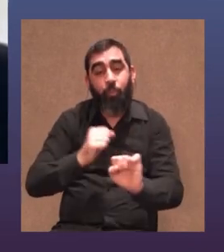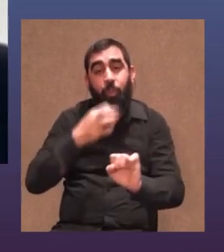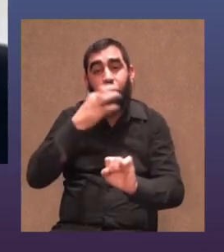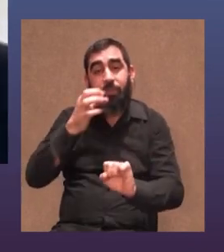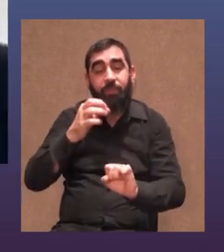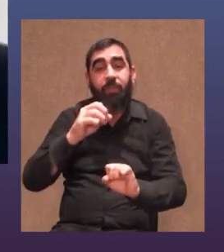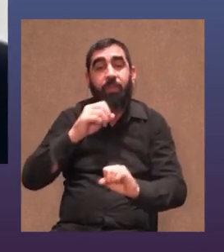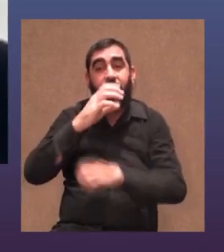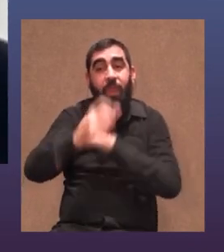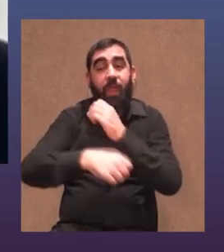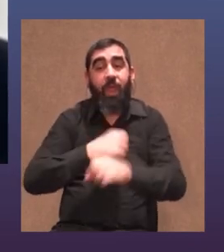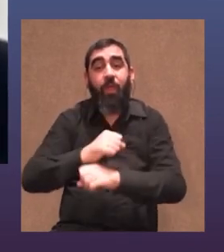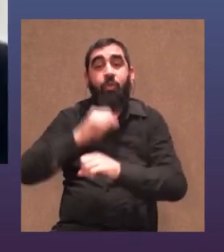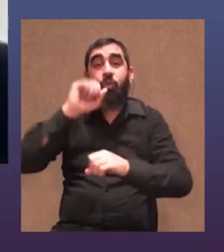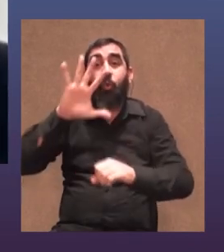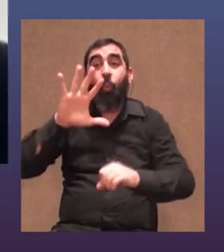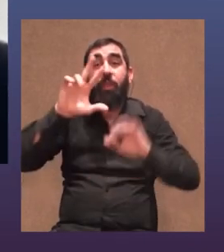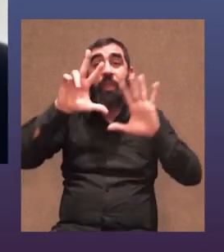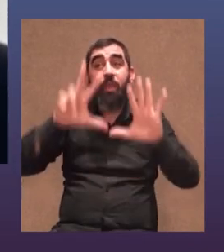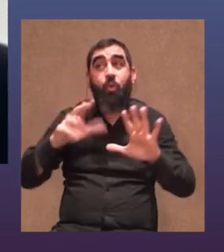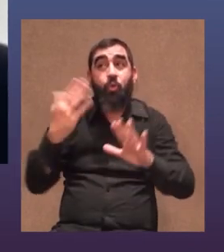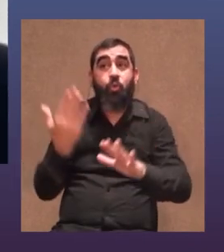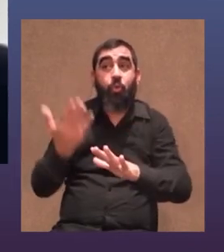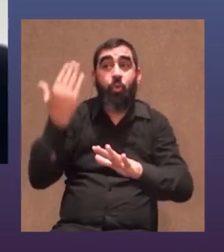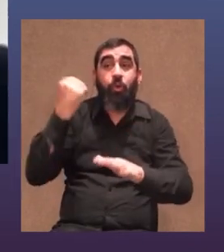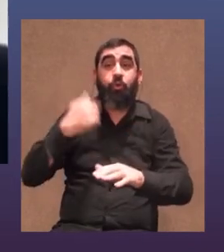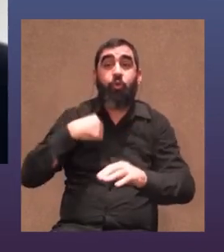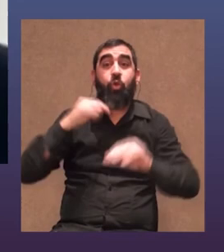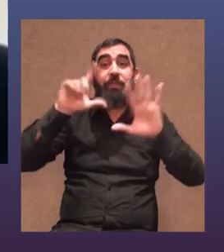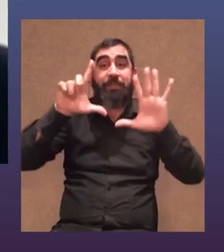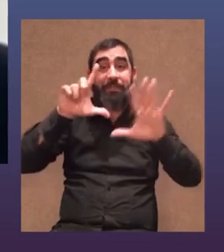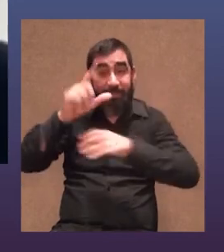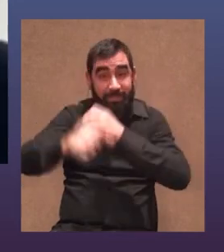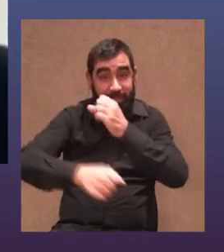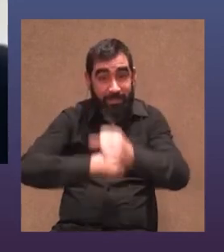año 58. Yo tenía 7 años,